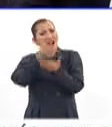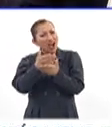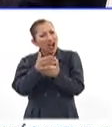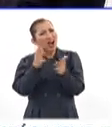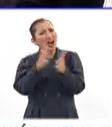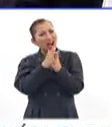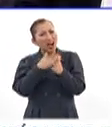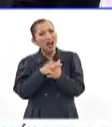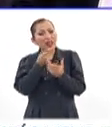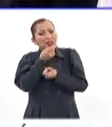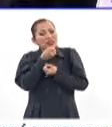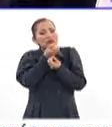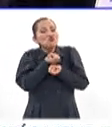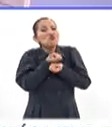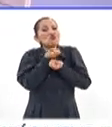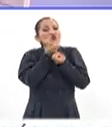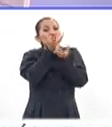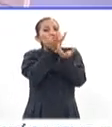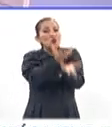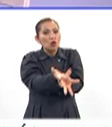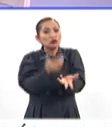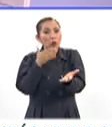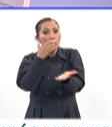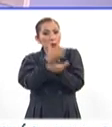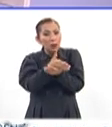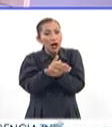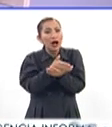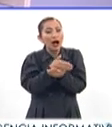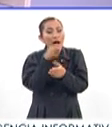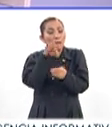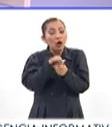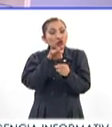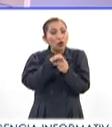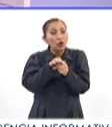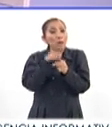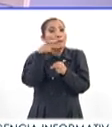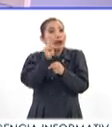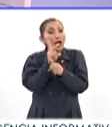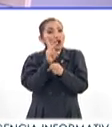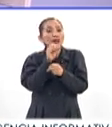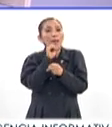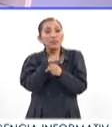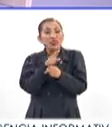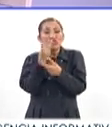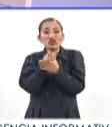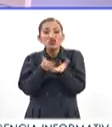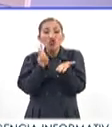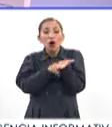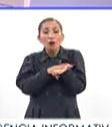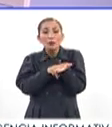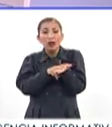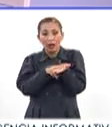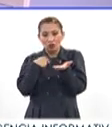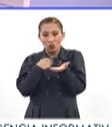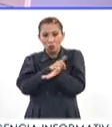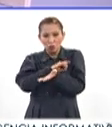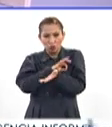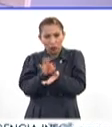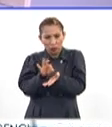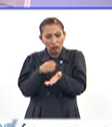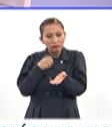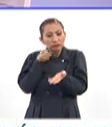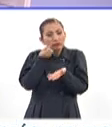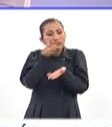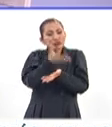de manifestar, ejercen su derecho político electoral y al mismo tiempo ejercen un derecho que todos también tenemos, que